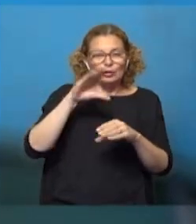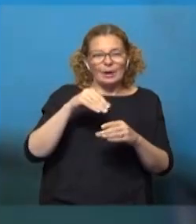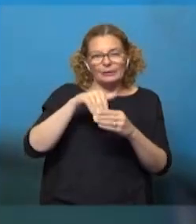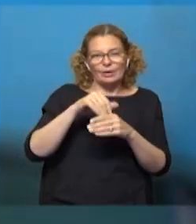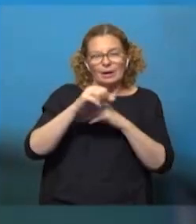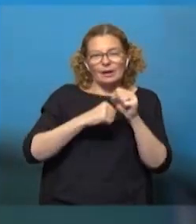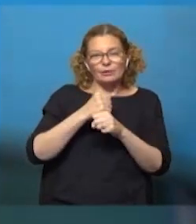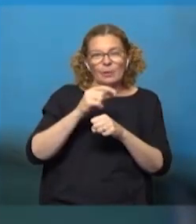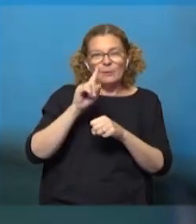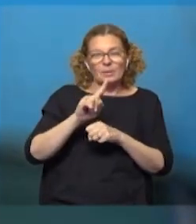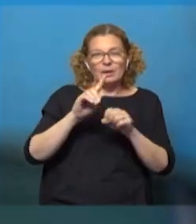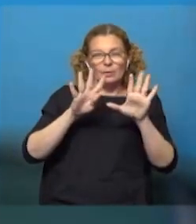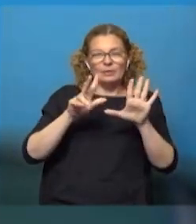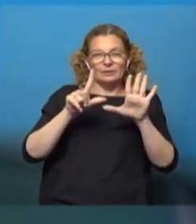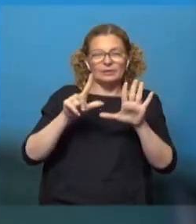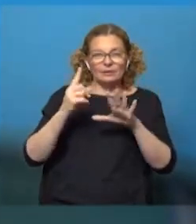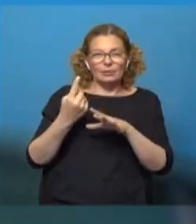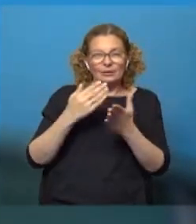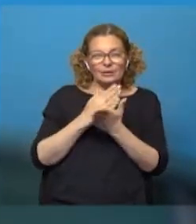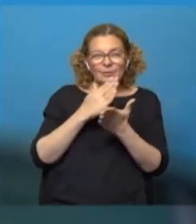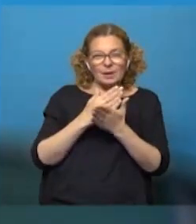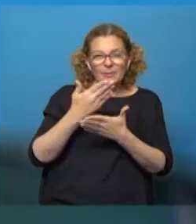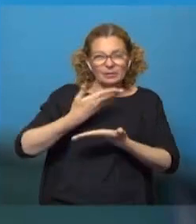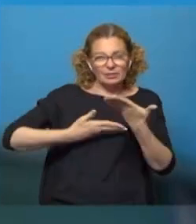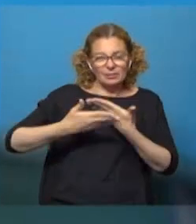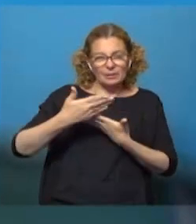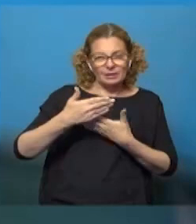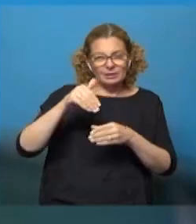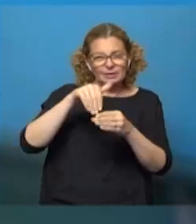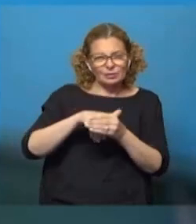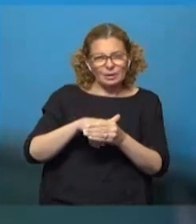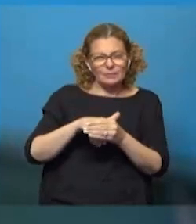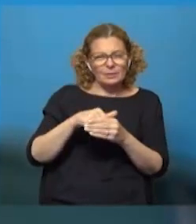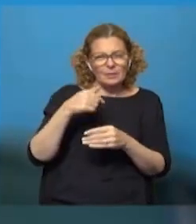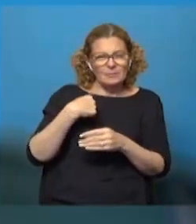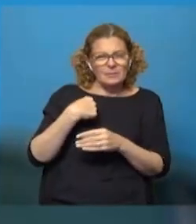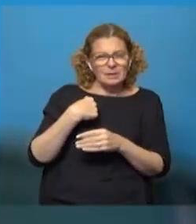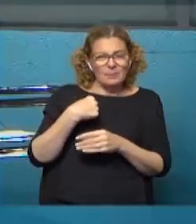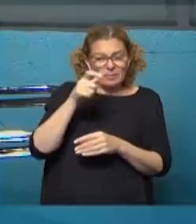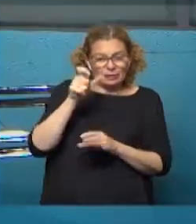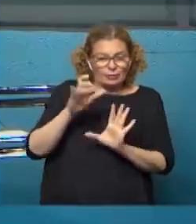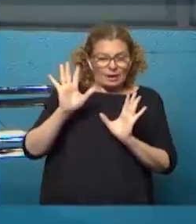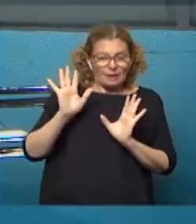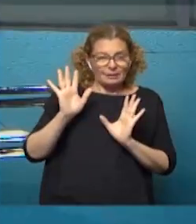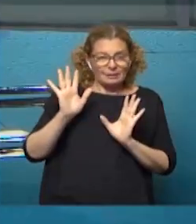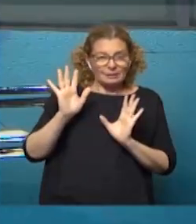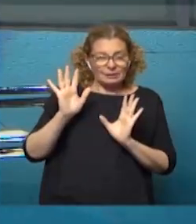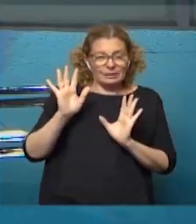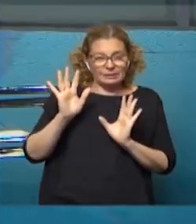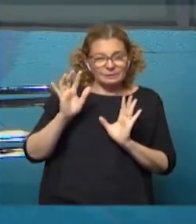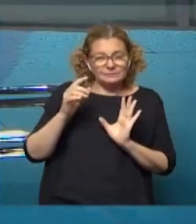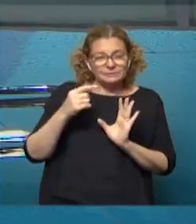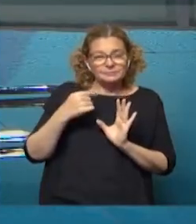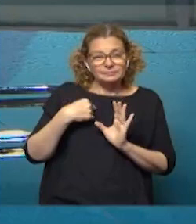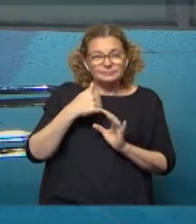siempre bote de partidos democráticos siempre participe electoralmente pero es mi opción personal yo